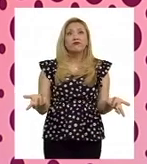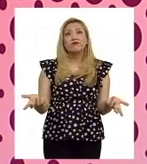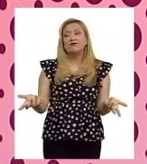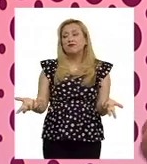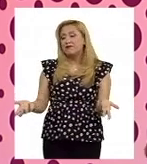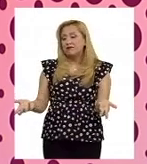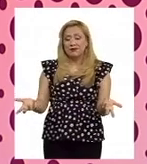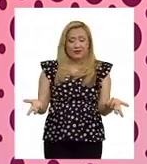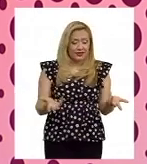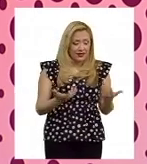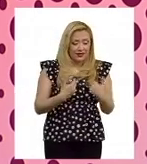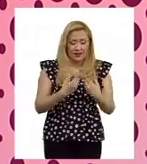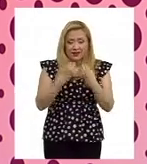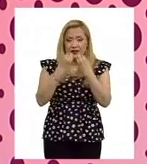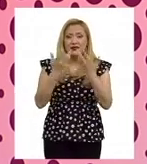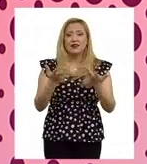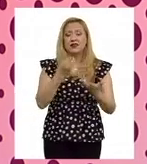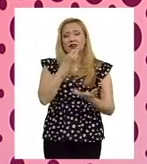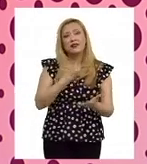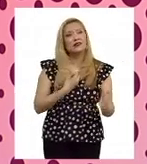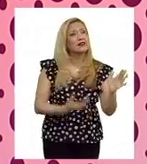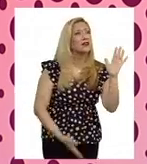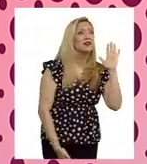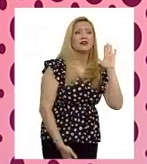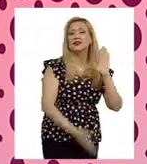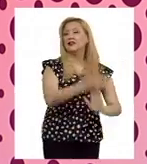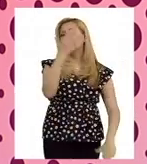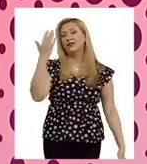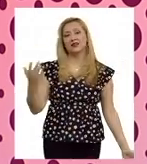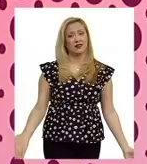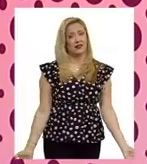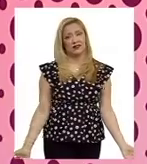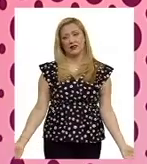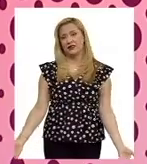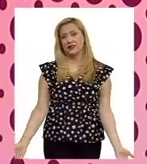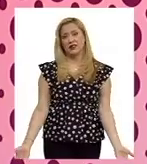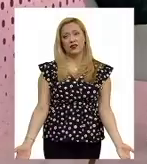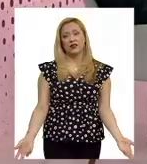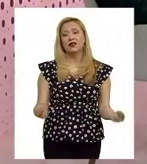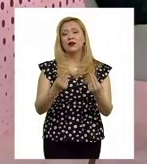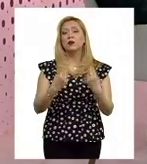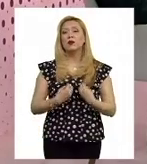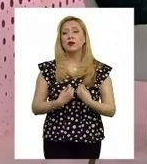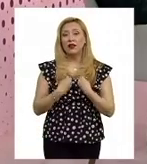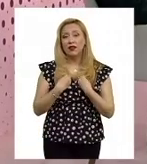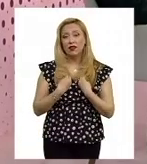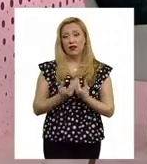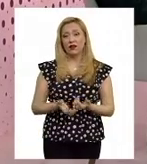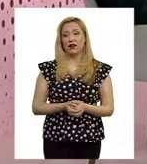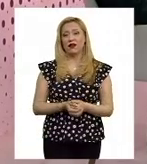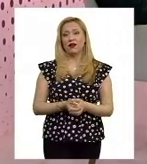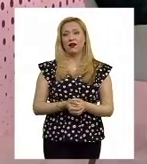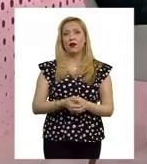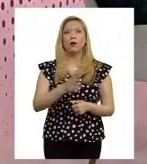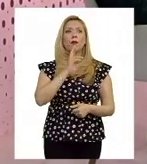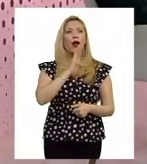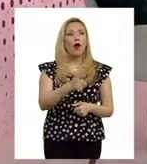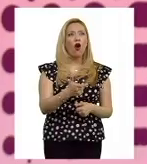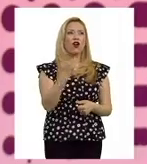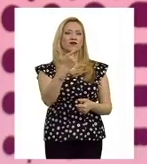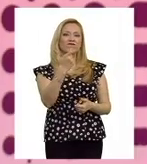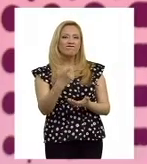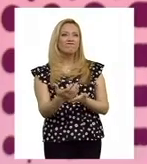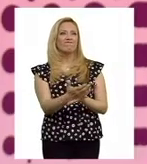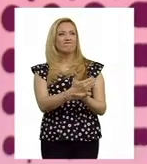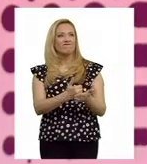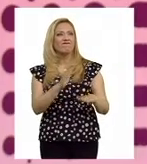yo quiero insistir en esto, que el desplazamiento es forzado. No es simplemente el desplazamiento para buscar una mejor vida,